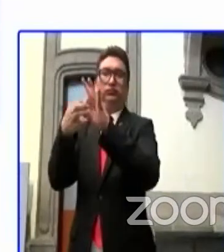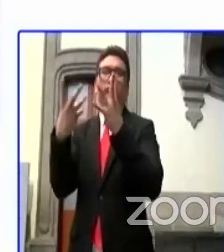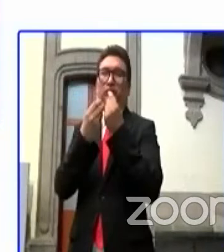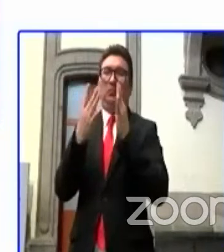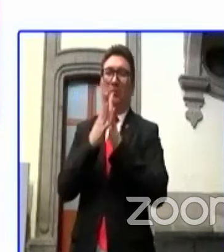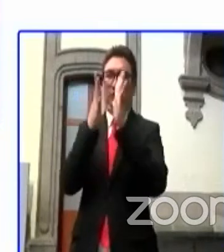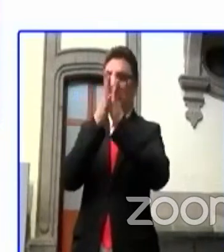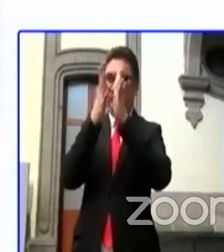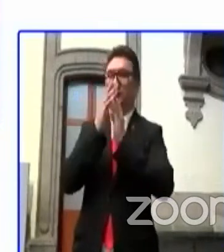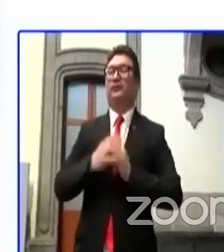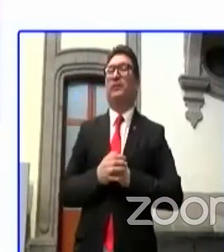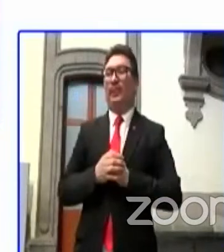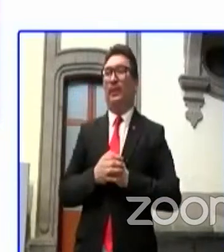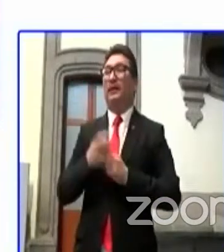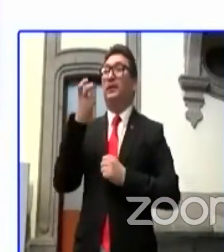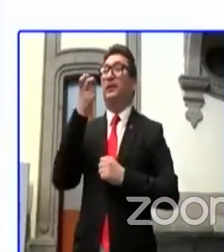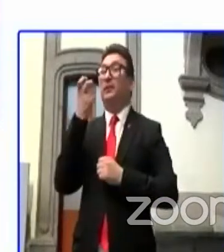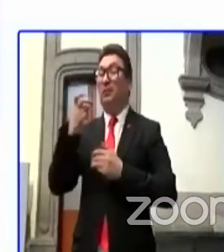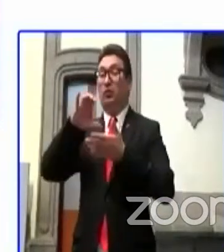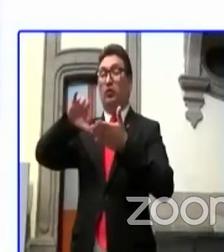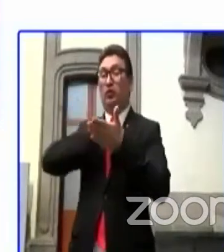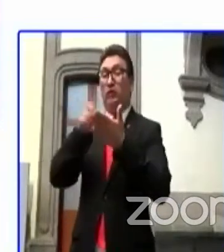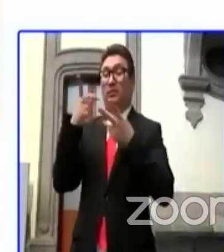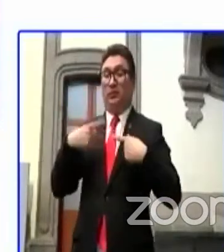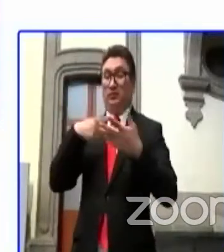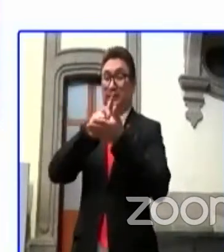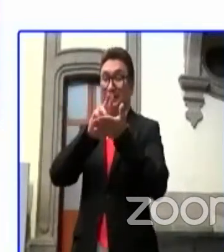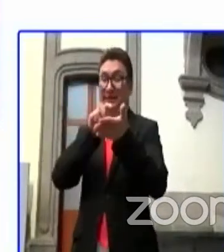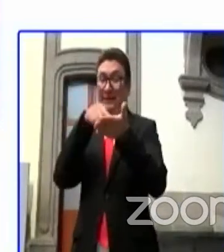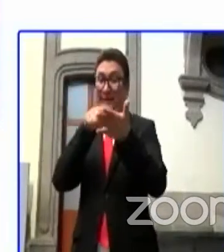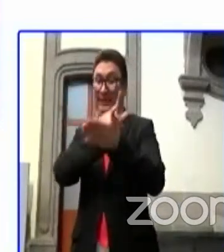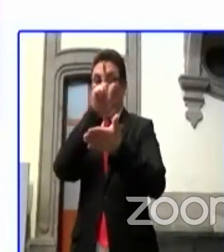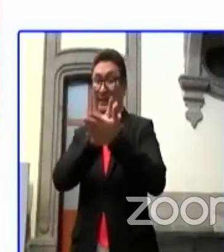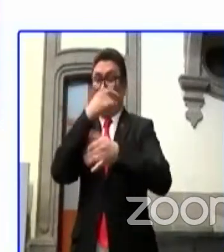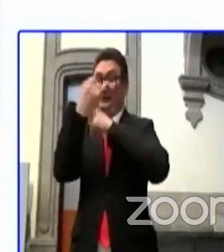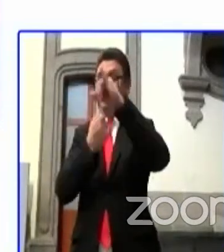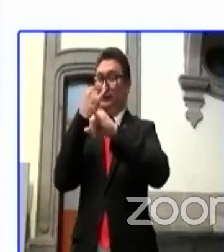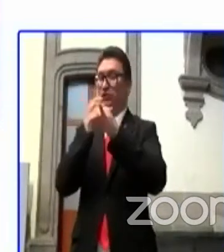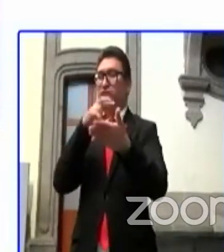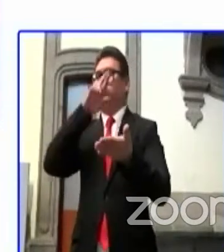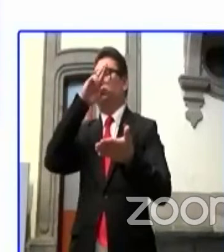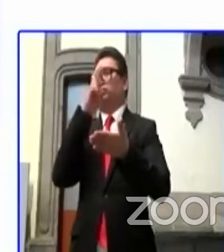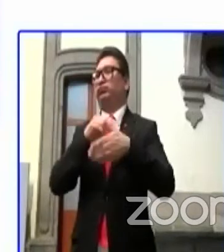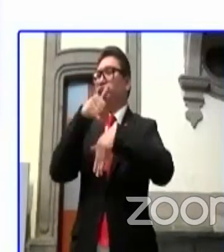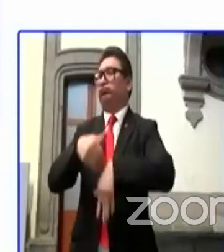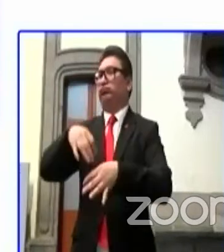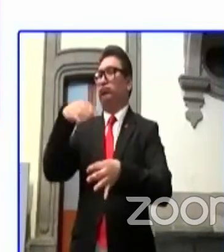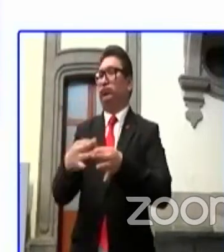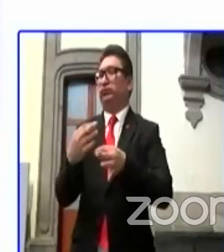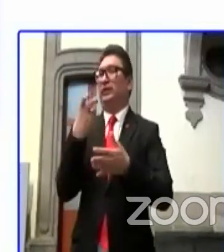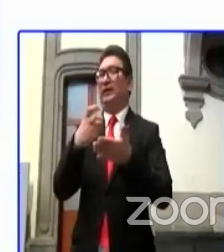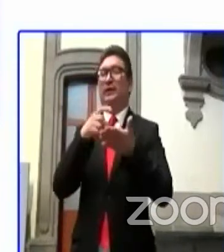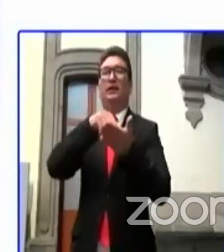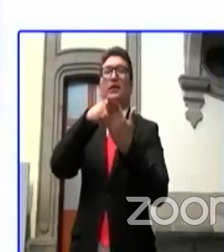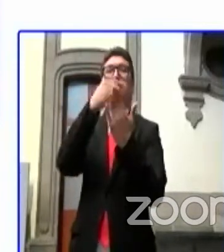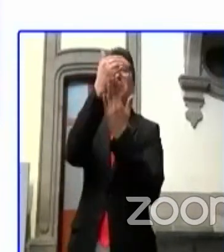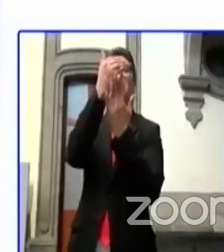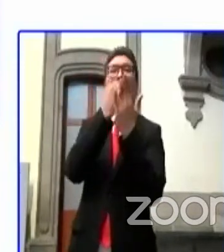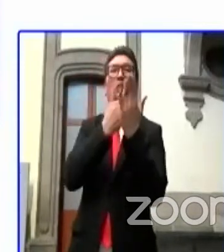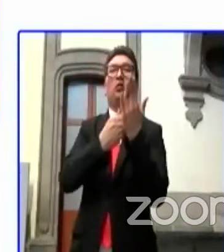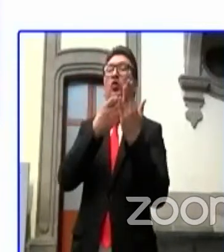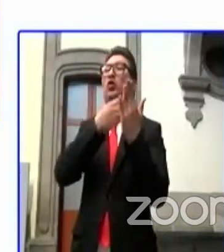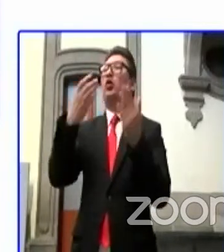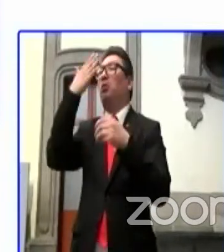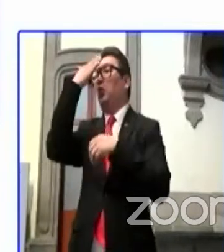dar cumplimiento a este gran instrumento jurídico internacional. El documento va más allá de